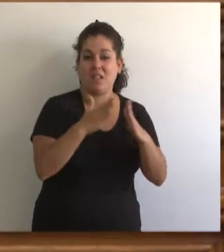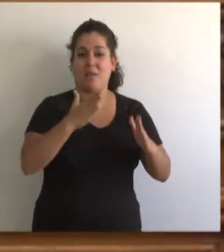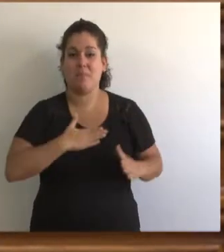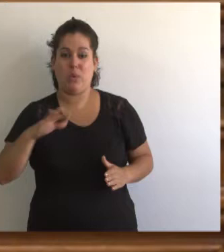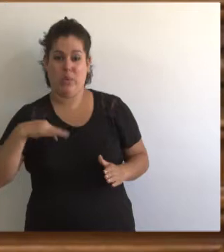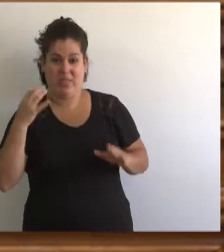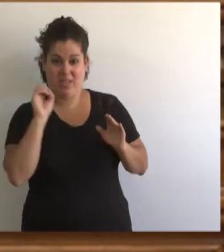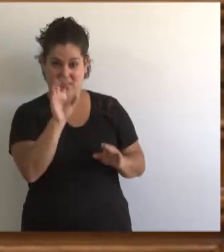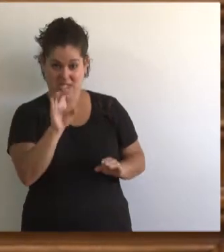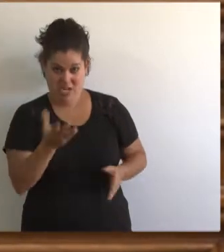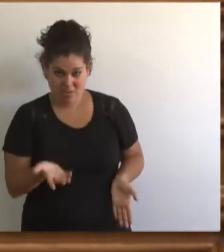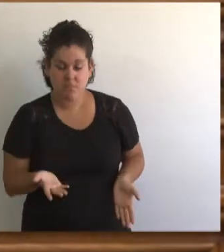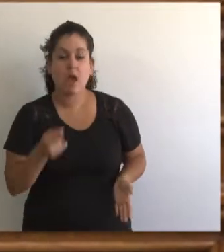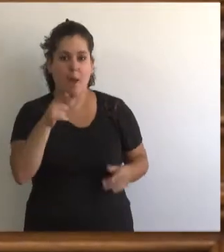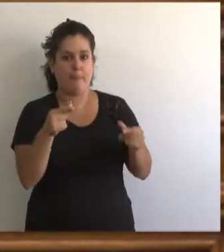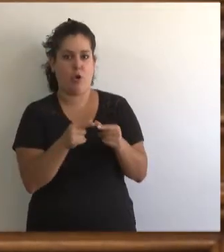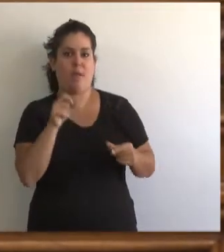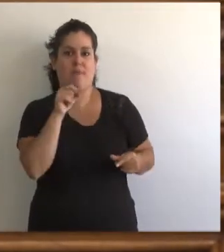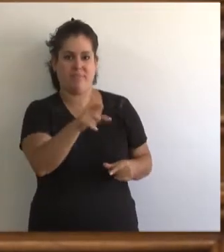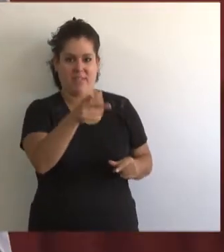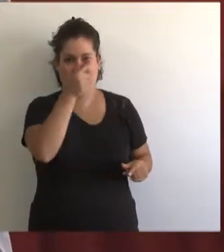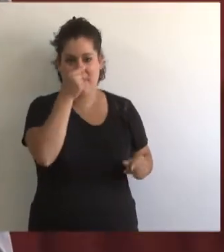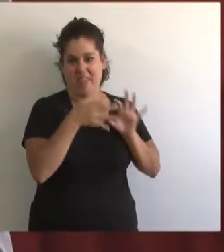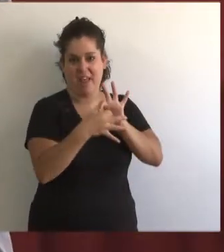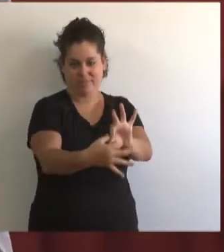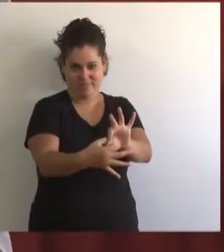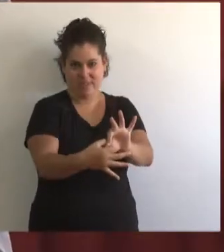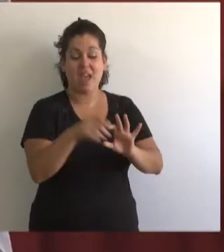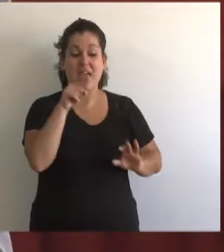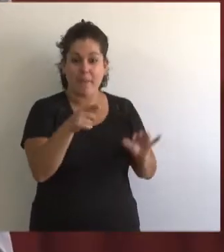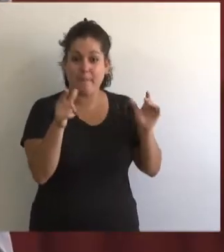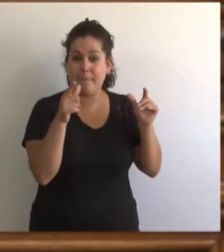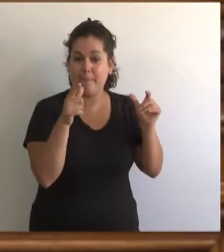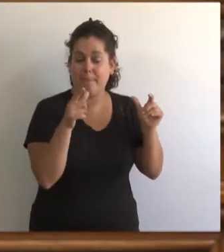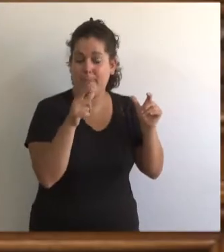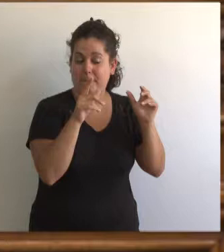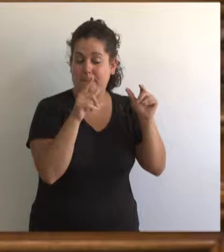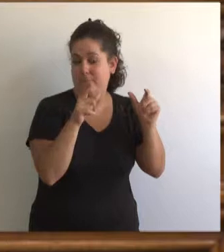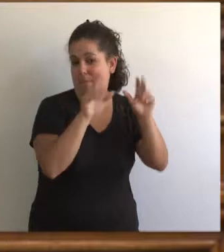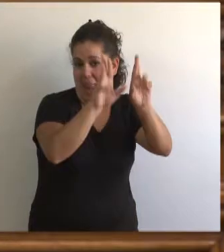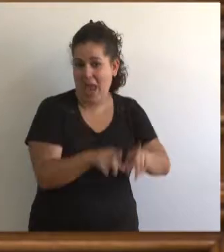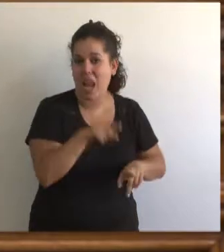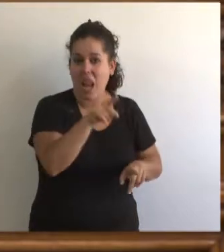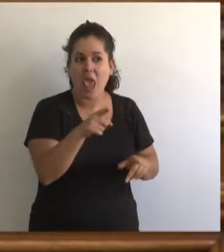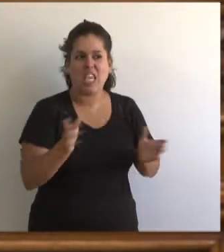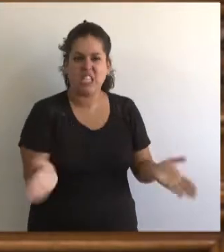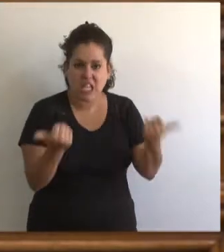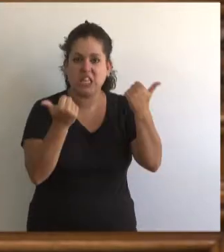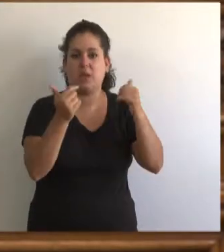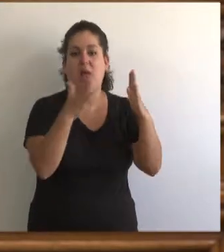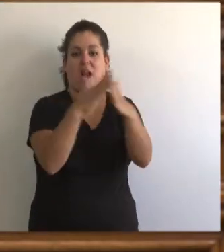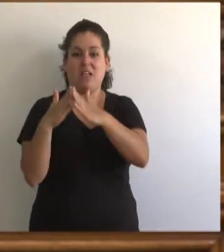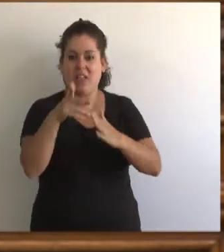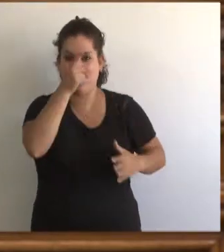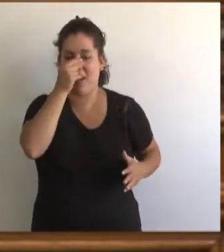Minha Vida, Mi Casa Mi Vida, ¿no? Es uno de los programas que tiene. Ese programa incentiva el uso de la madera en la